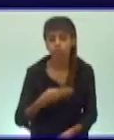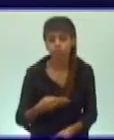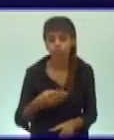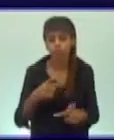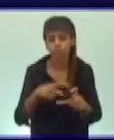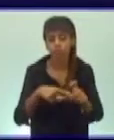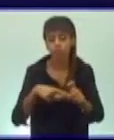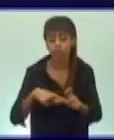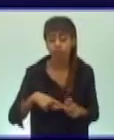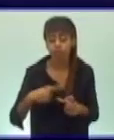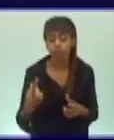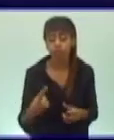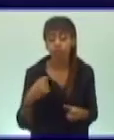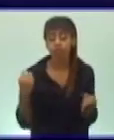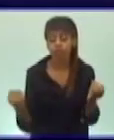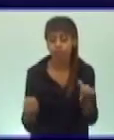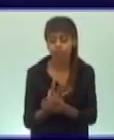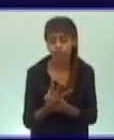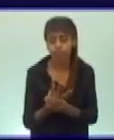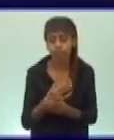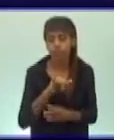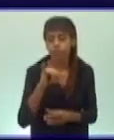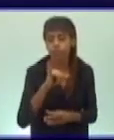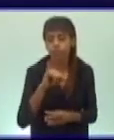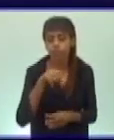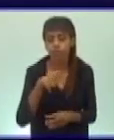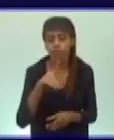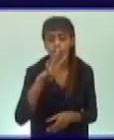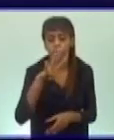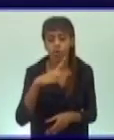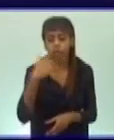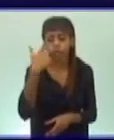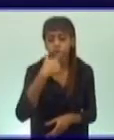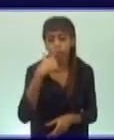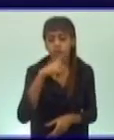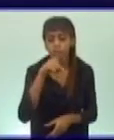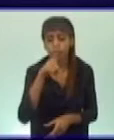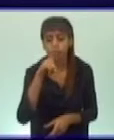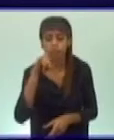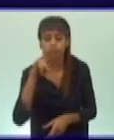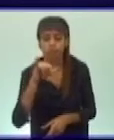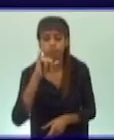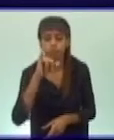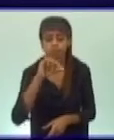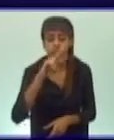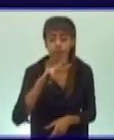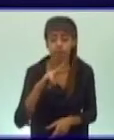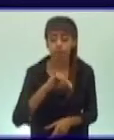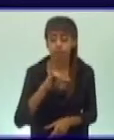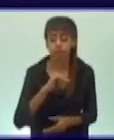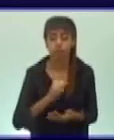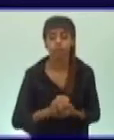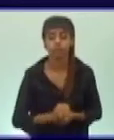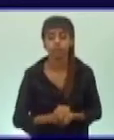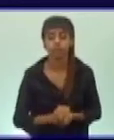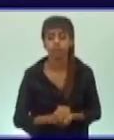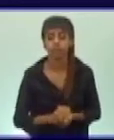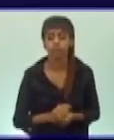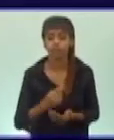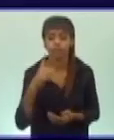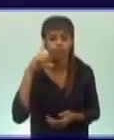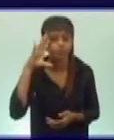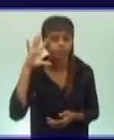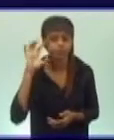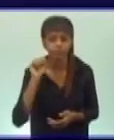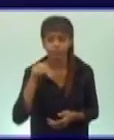de abril de 1962. Pero yo quiero que ustedes conozcan también que como parte